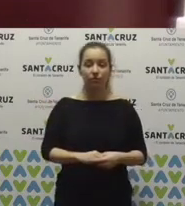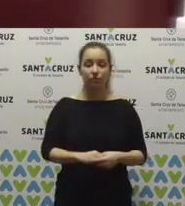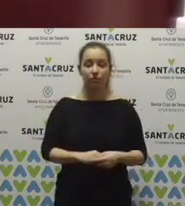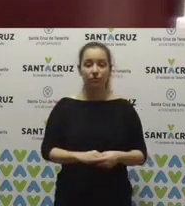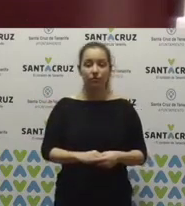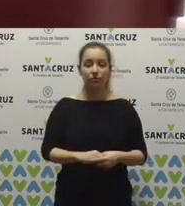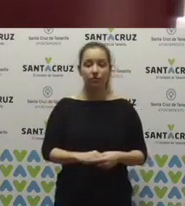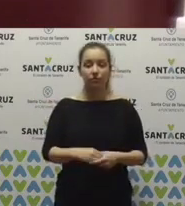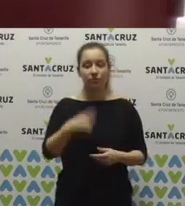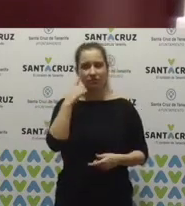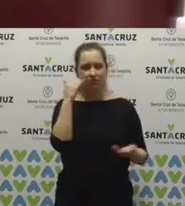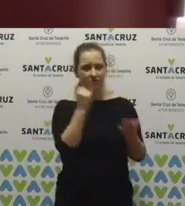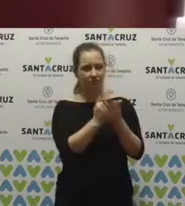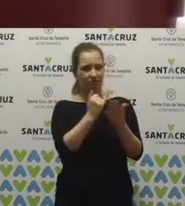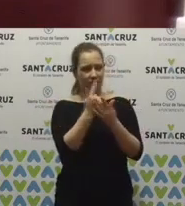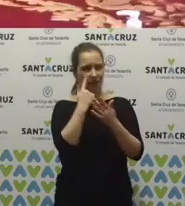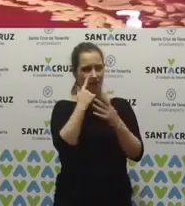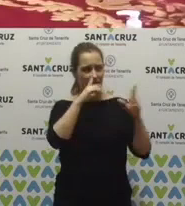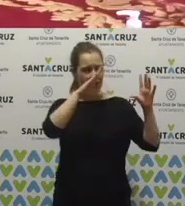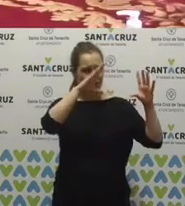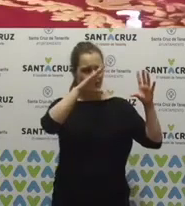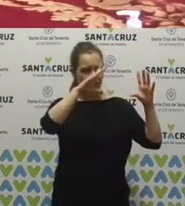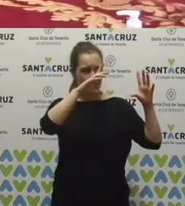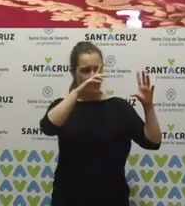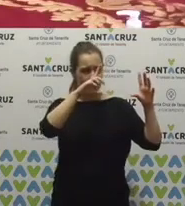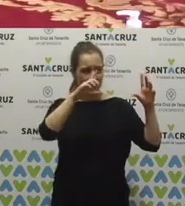compruebe que tiene todas las ventanas cerradas